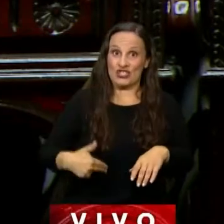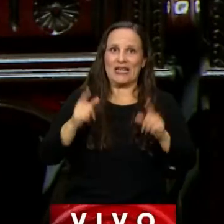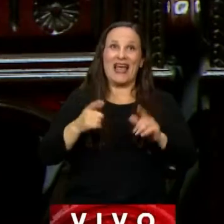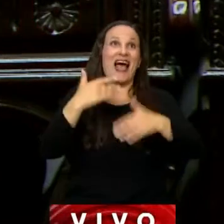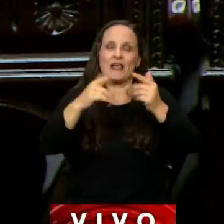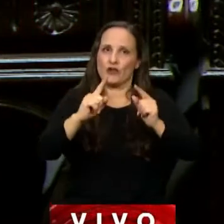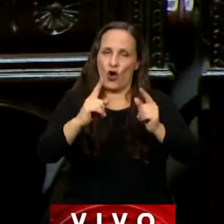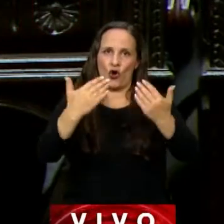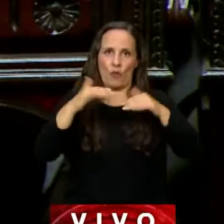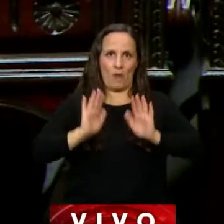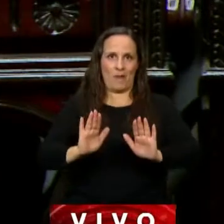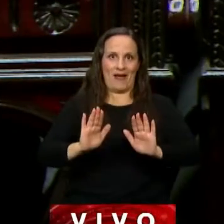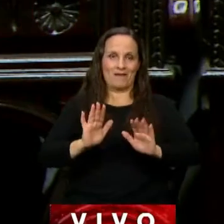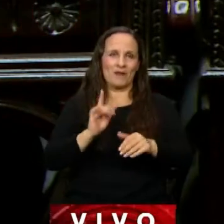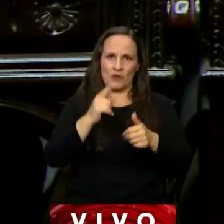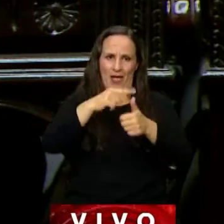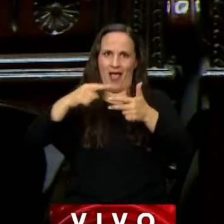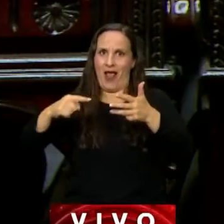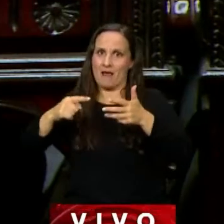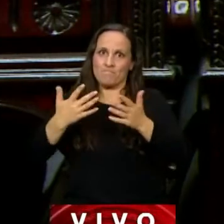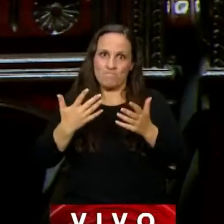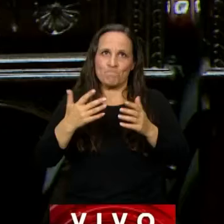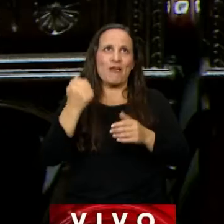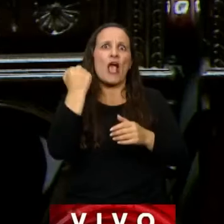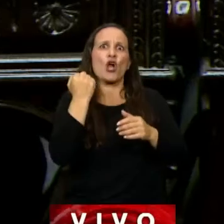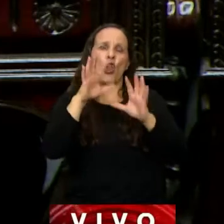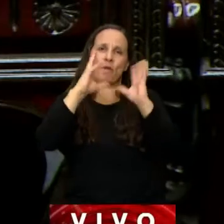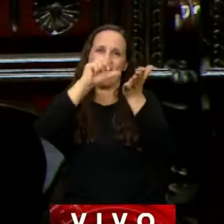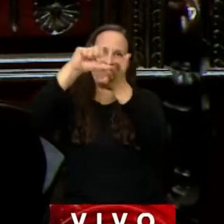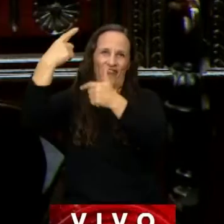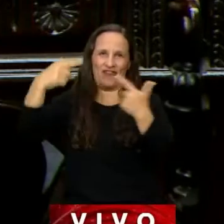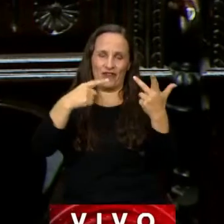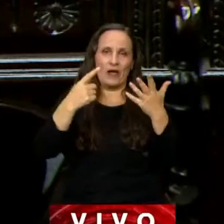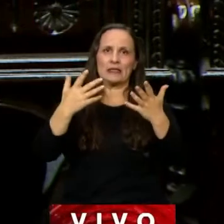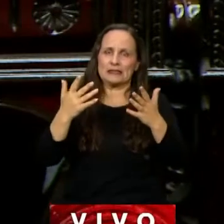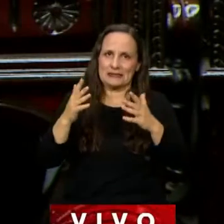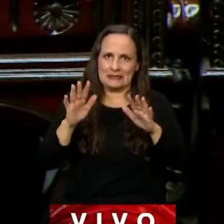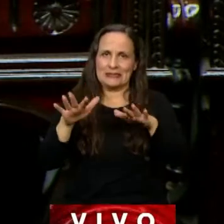decir, que la economía global pase por enormes dificultades.